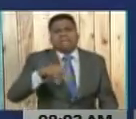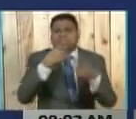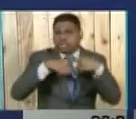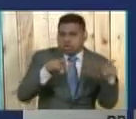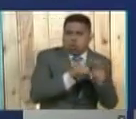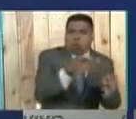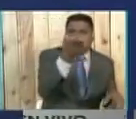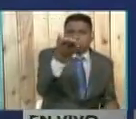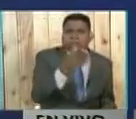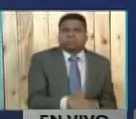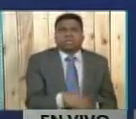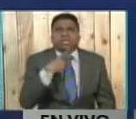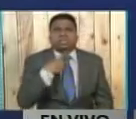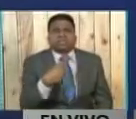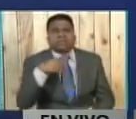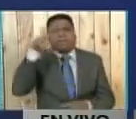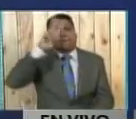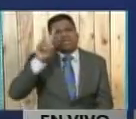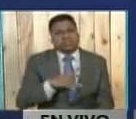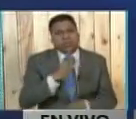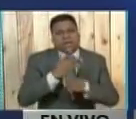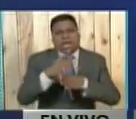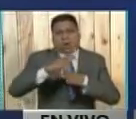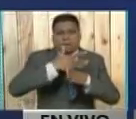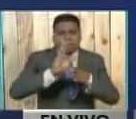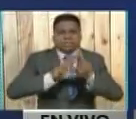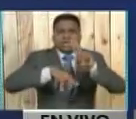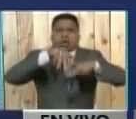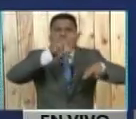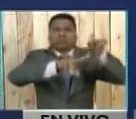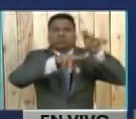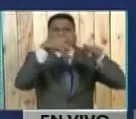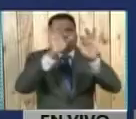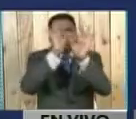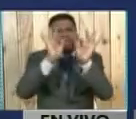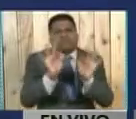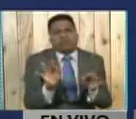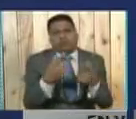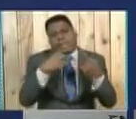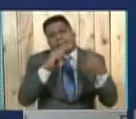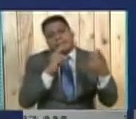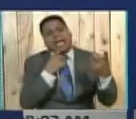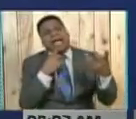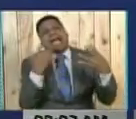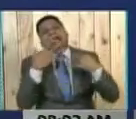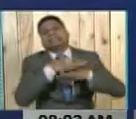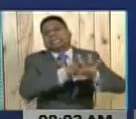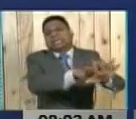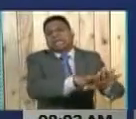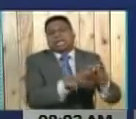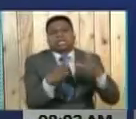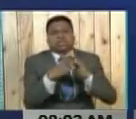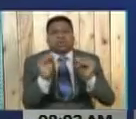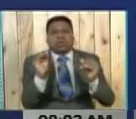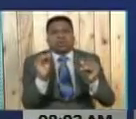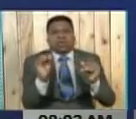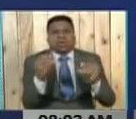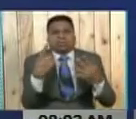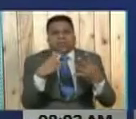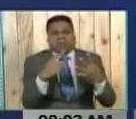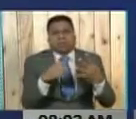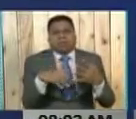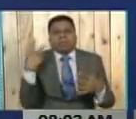Igualmente, Venezuela comparte la construcción, bueno, de una matriz diversificada, integral, dinámica, y